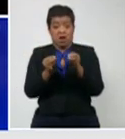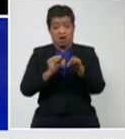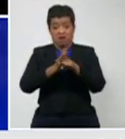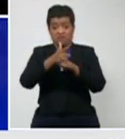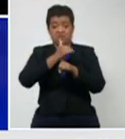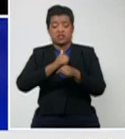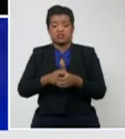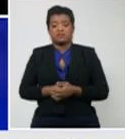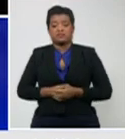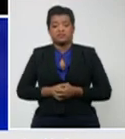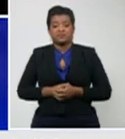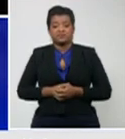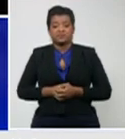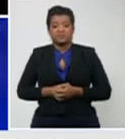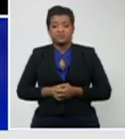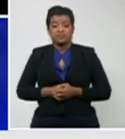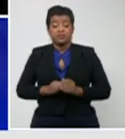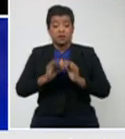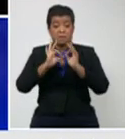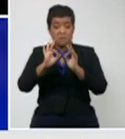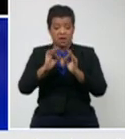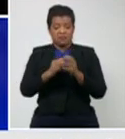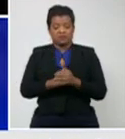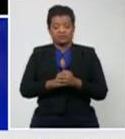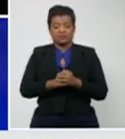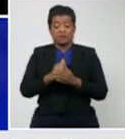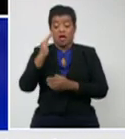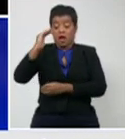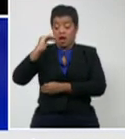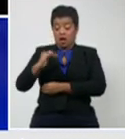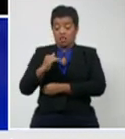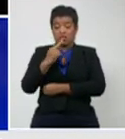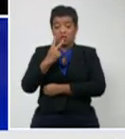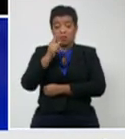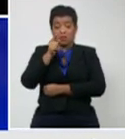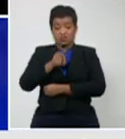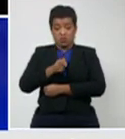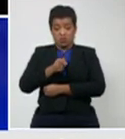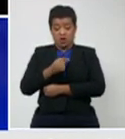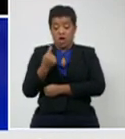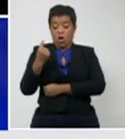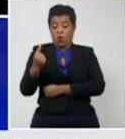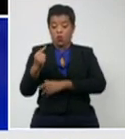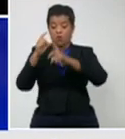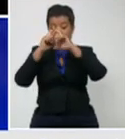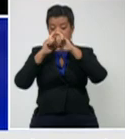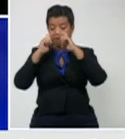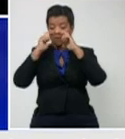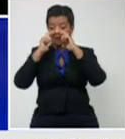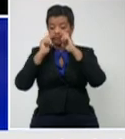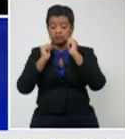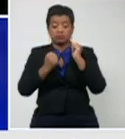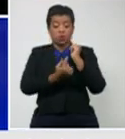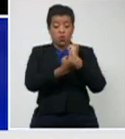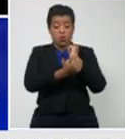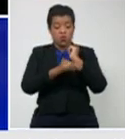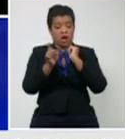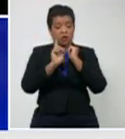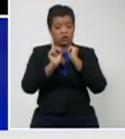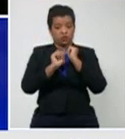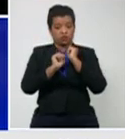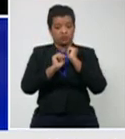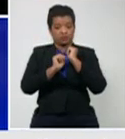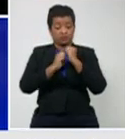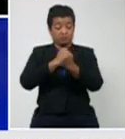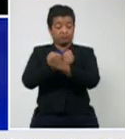dos tiene nasobuco puesto, pues el riesgo baja a un 30%.